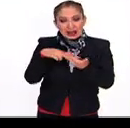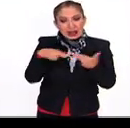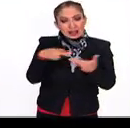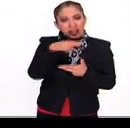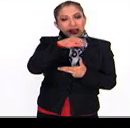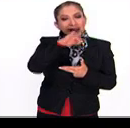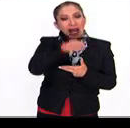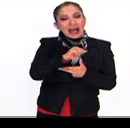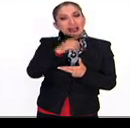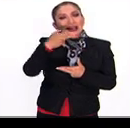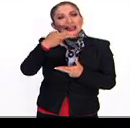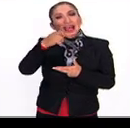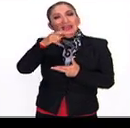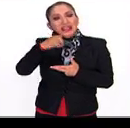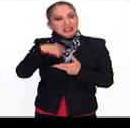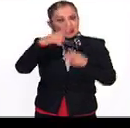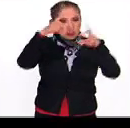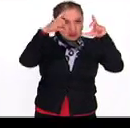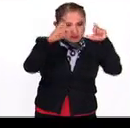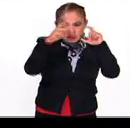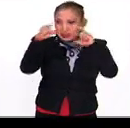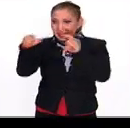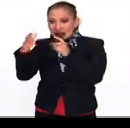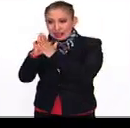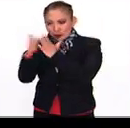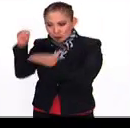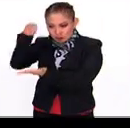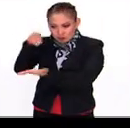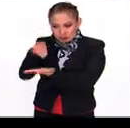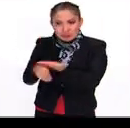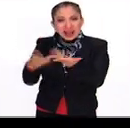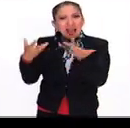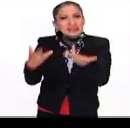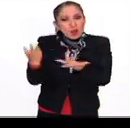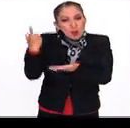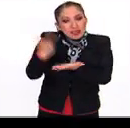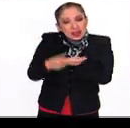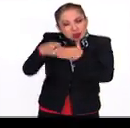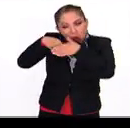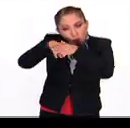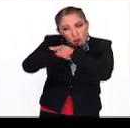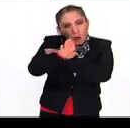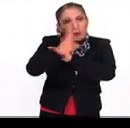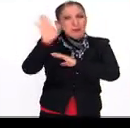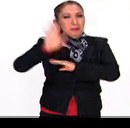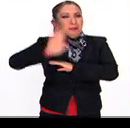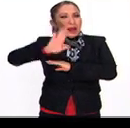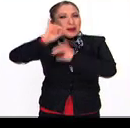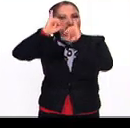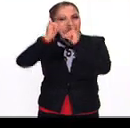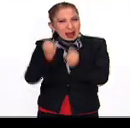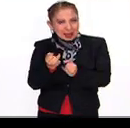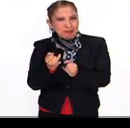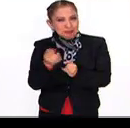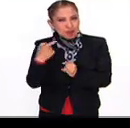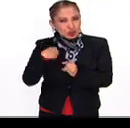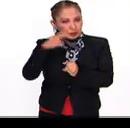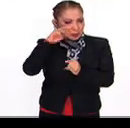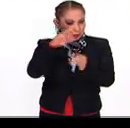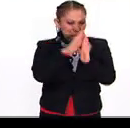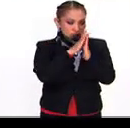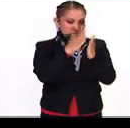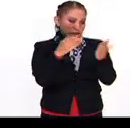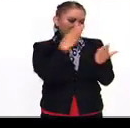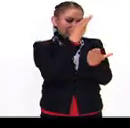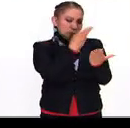Jan Hendricks con la cámara y con el libro es hacernos vivir dentro de la imagen, cosa que los que vemos libros